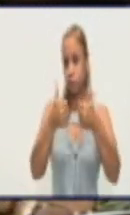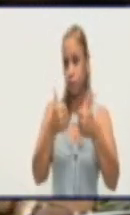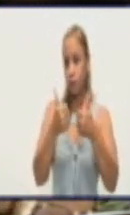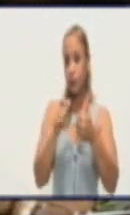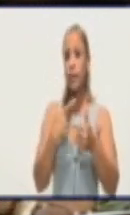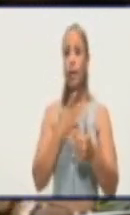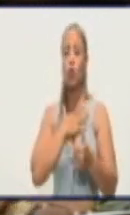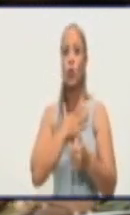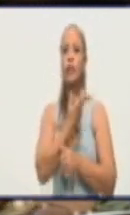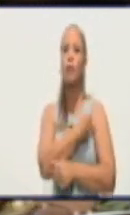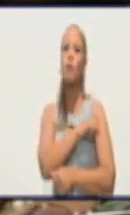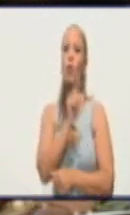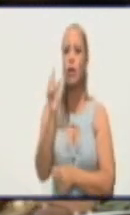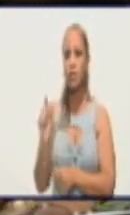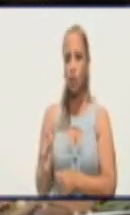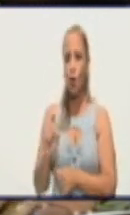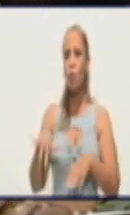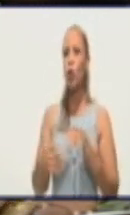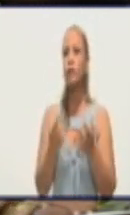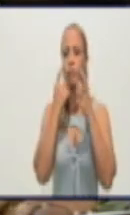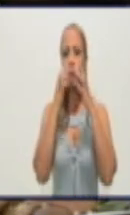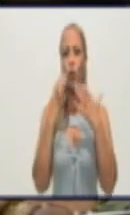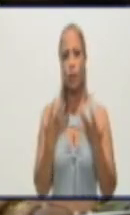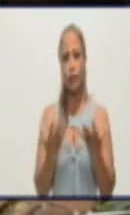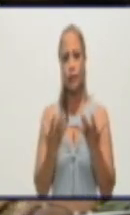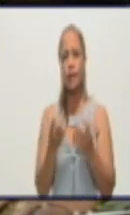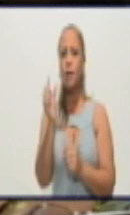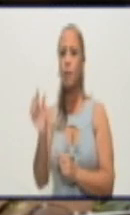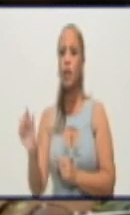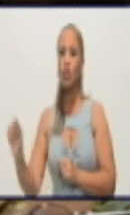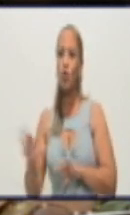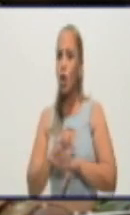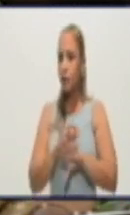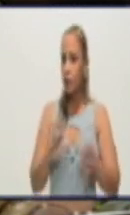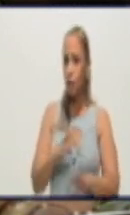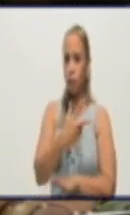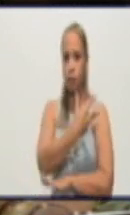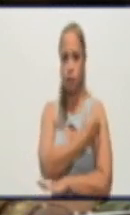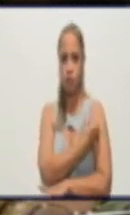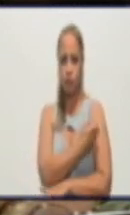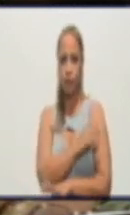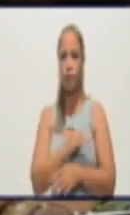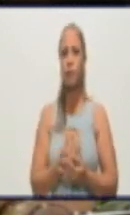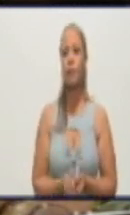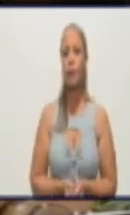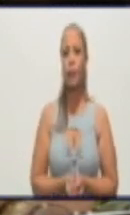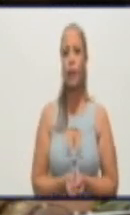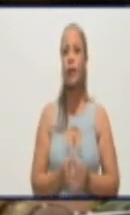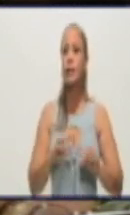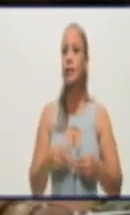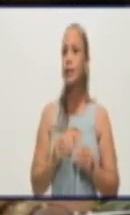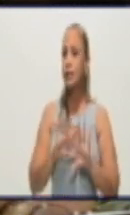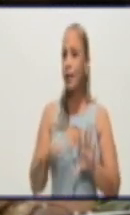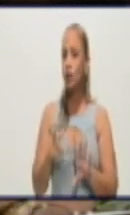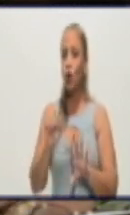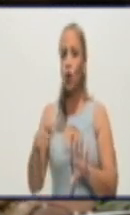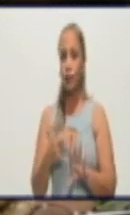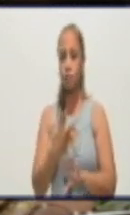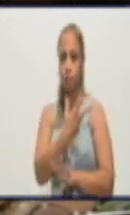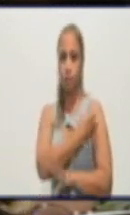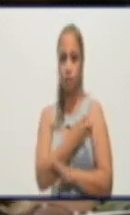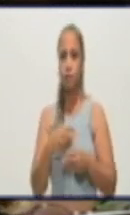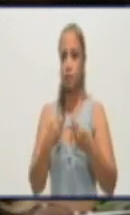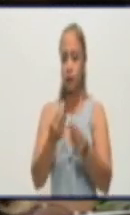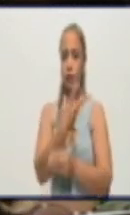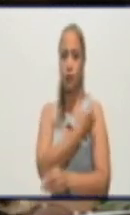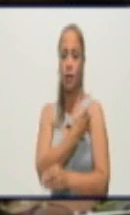nuestra población, porque un grupo importante de personas van a quedar vacunadas, tanto los que recibieron vacuna en un primer momento como los